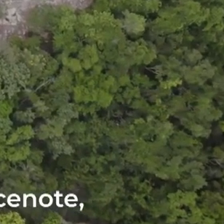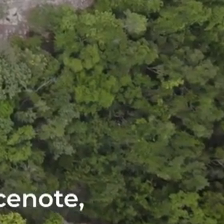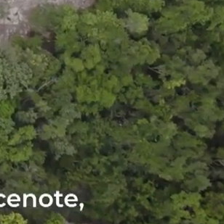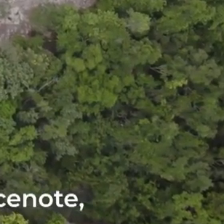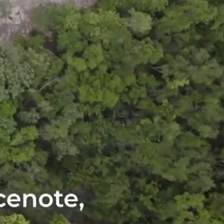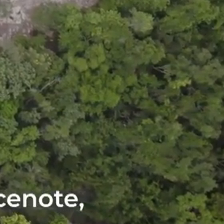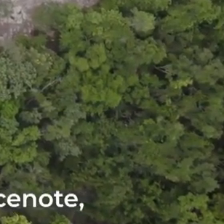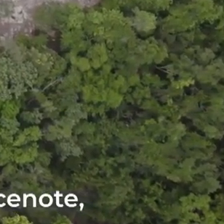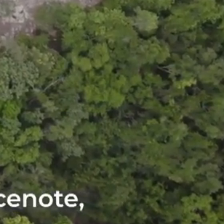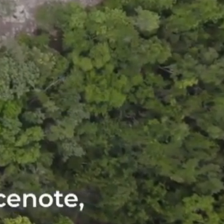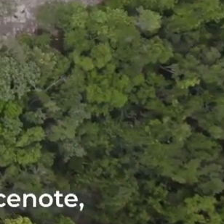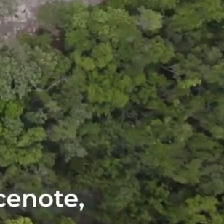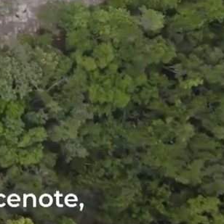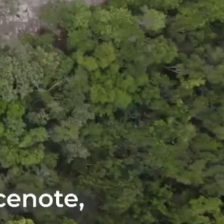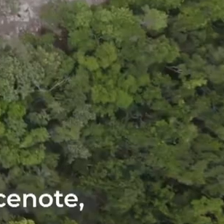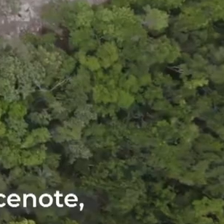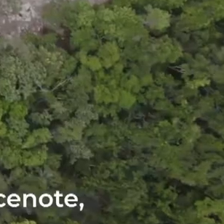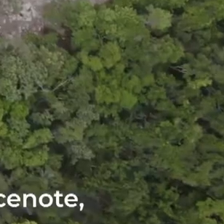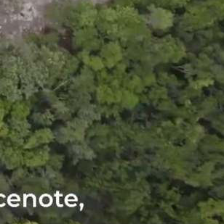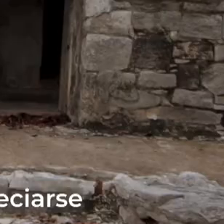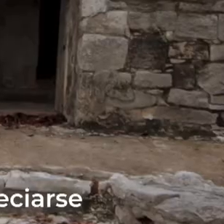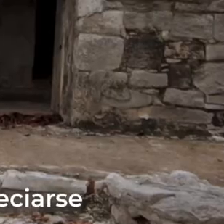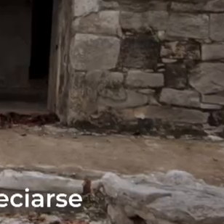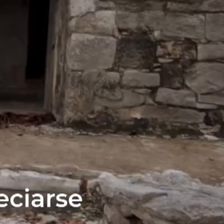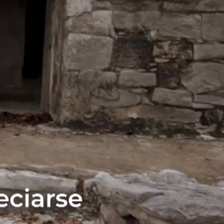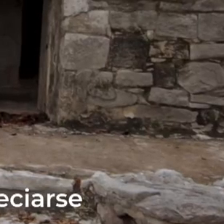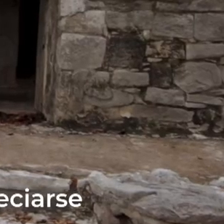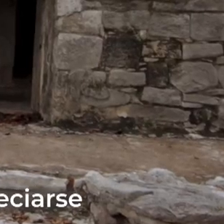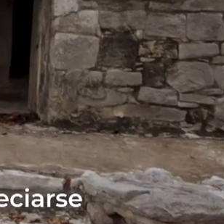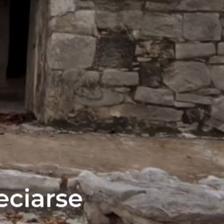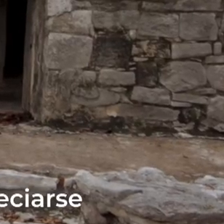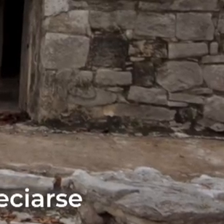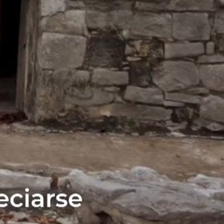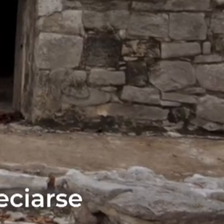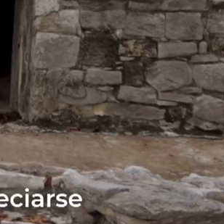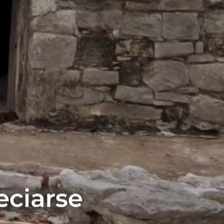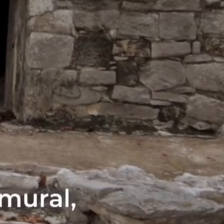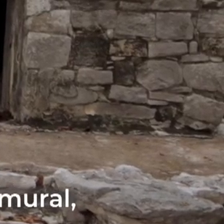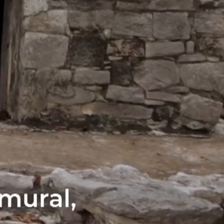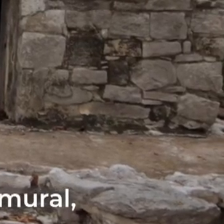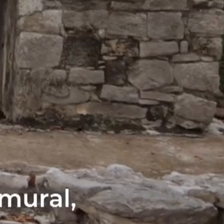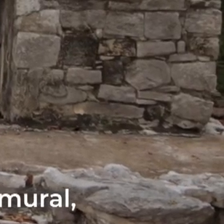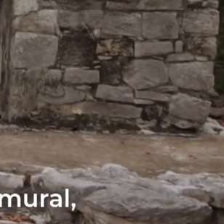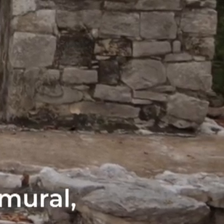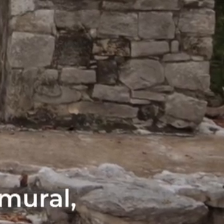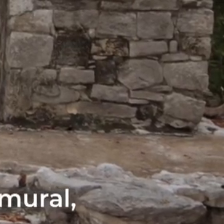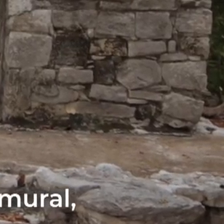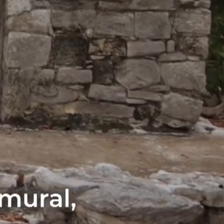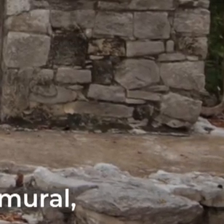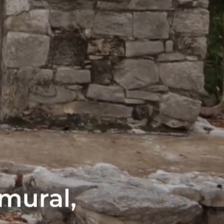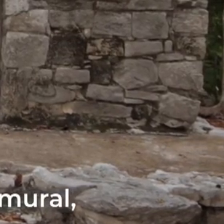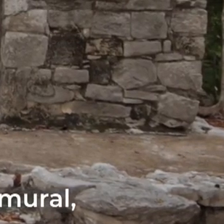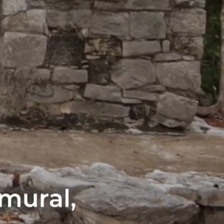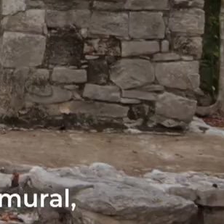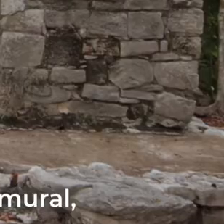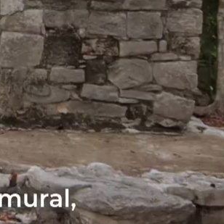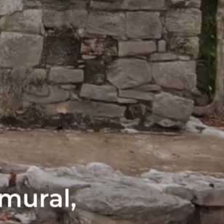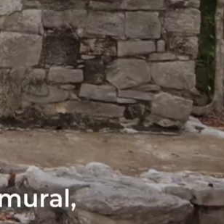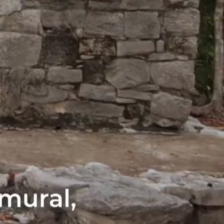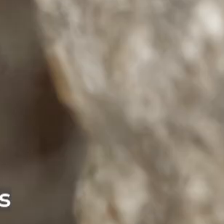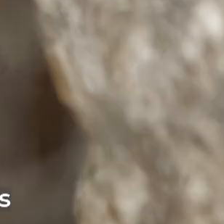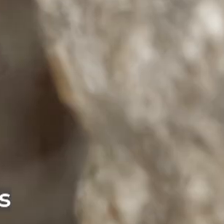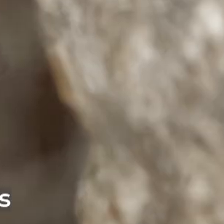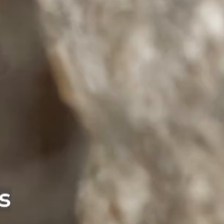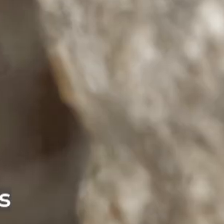emplazado en la margen de un profundo cenote, construcción en que también pueden apreciarse testimonios de su impresionante pintura mural,